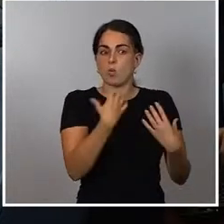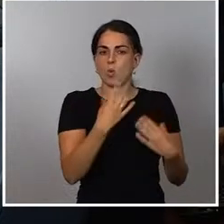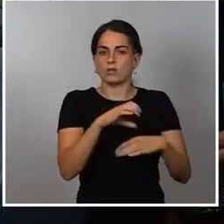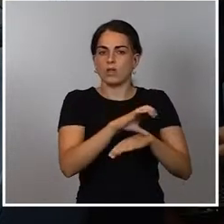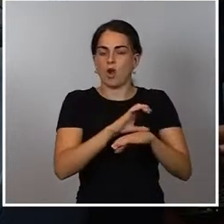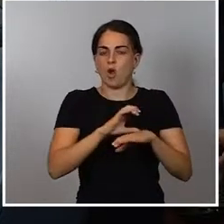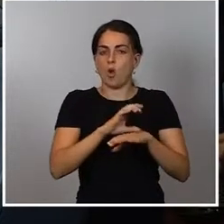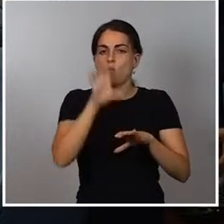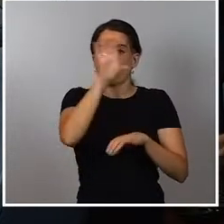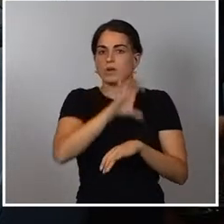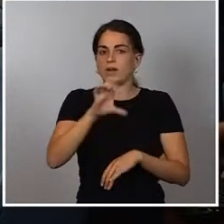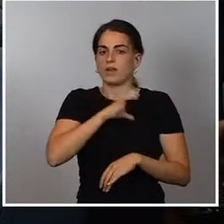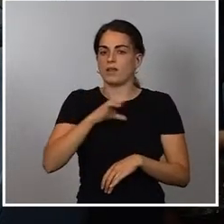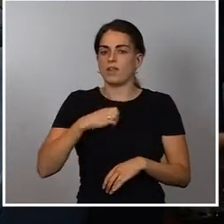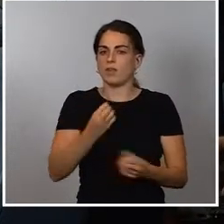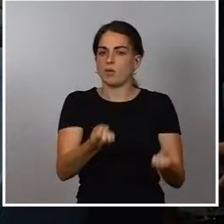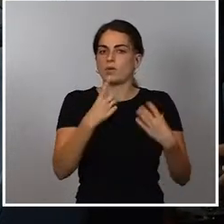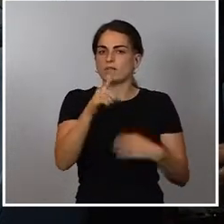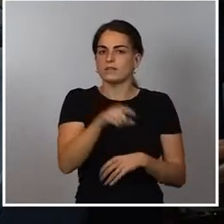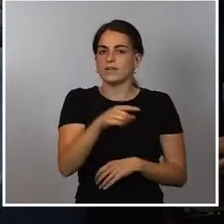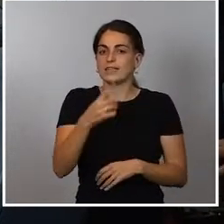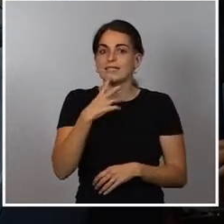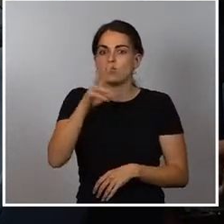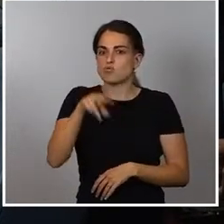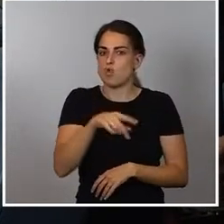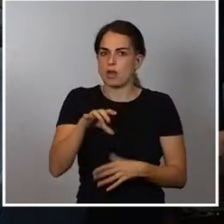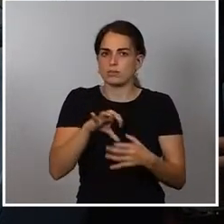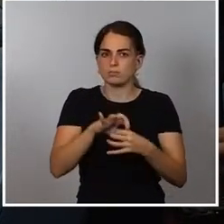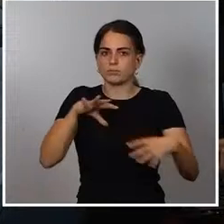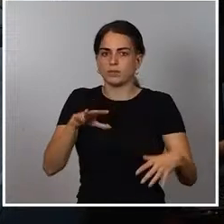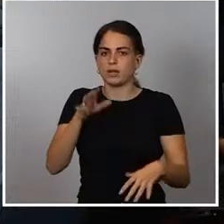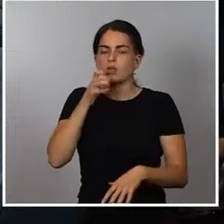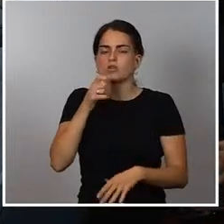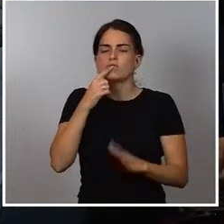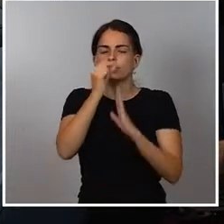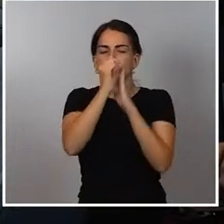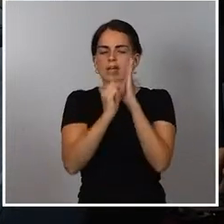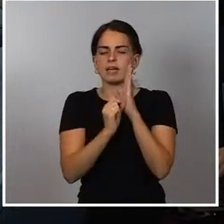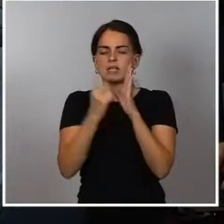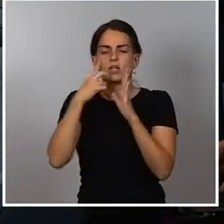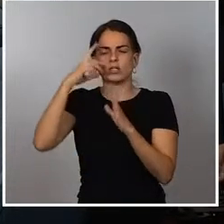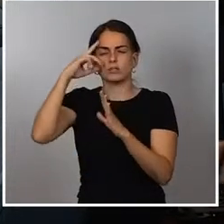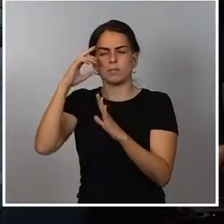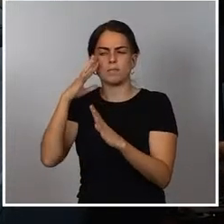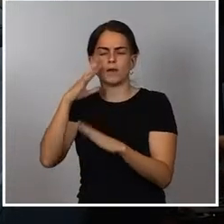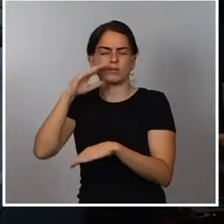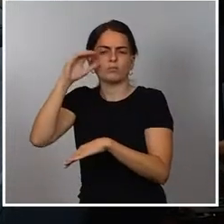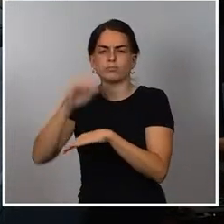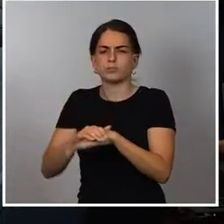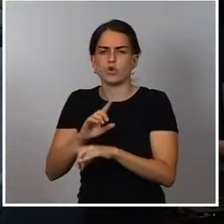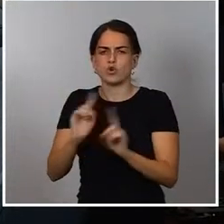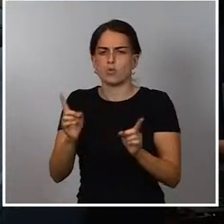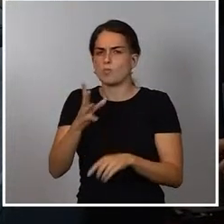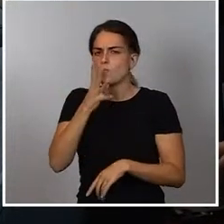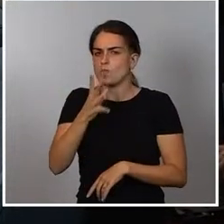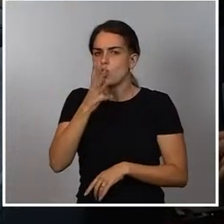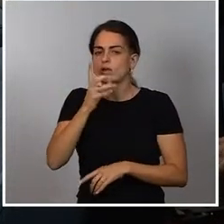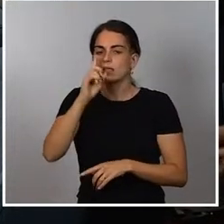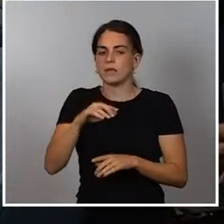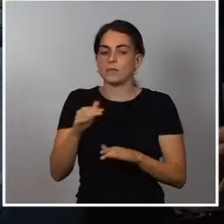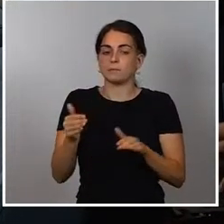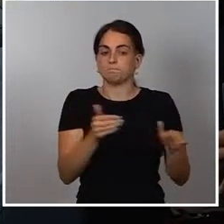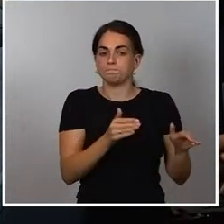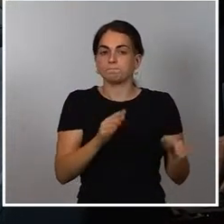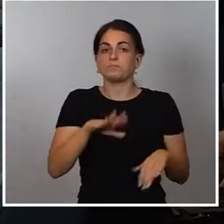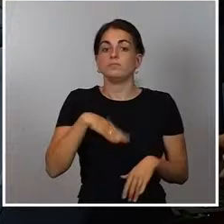no ha sido así porque esta vez nos ha seguido ese criterio de expertos y por otro lado mañana hay protestas por la